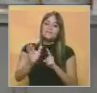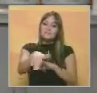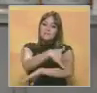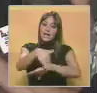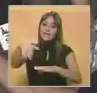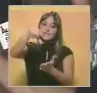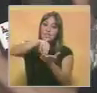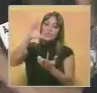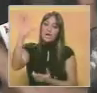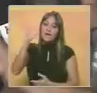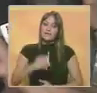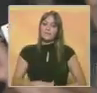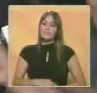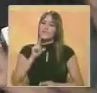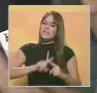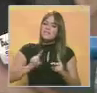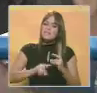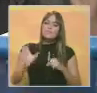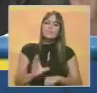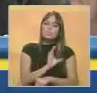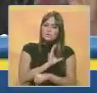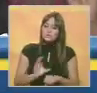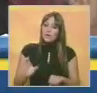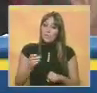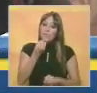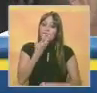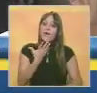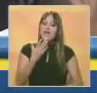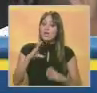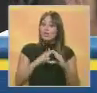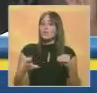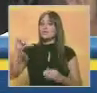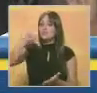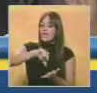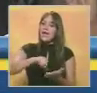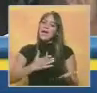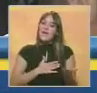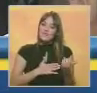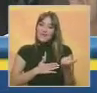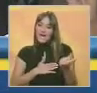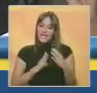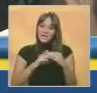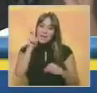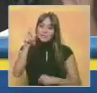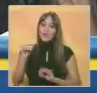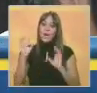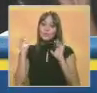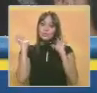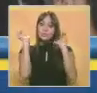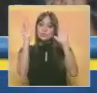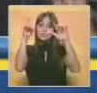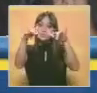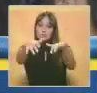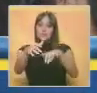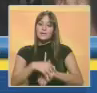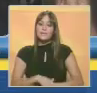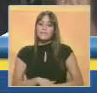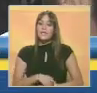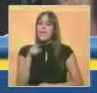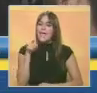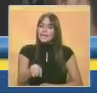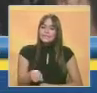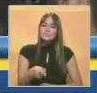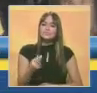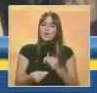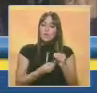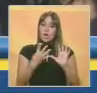de Caracas. Diversos géneros musicales se apoderaron de la ciudad para poner a bailar a todos los asistentes. Faría señaló que esto forma